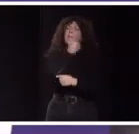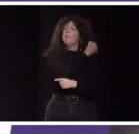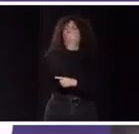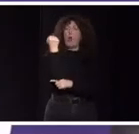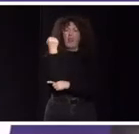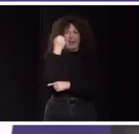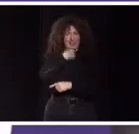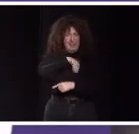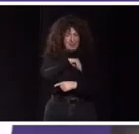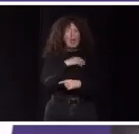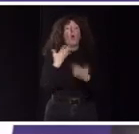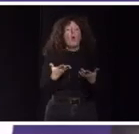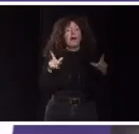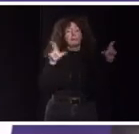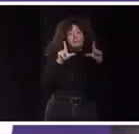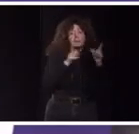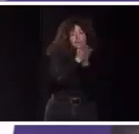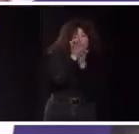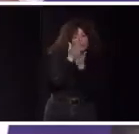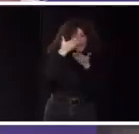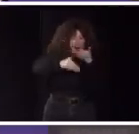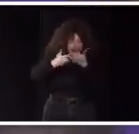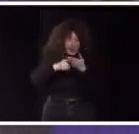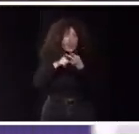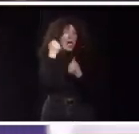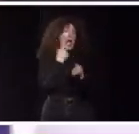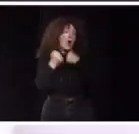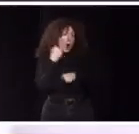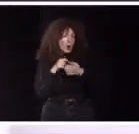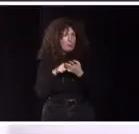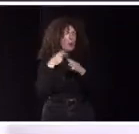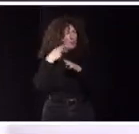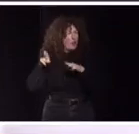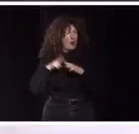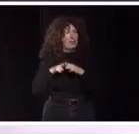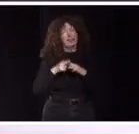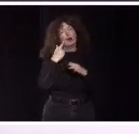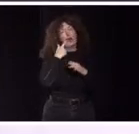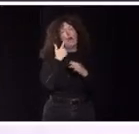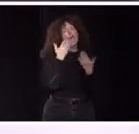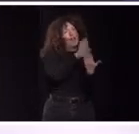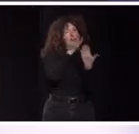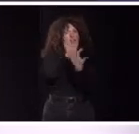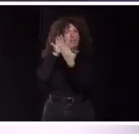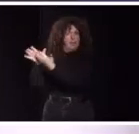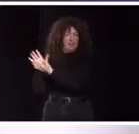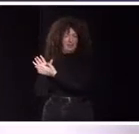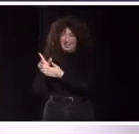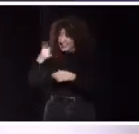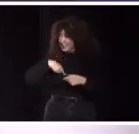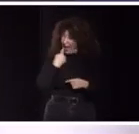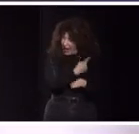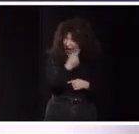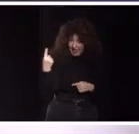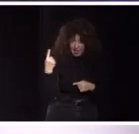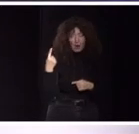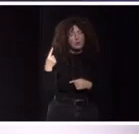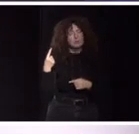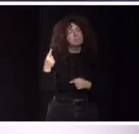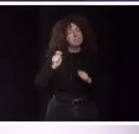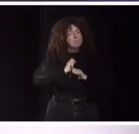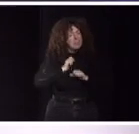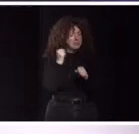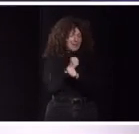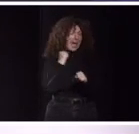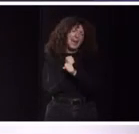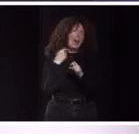país, los mediáticos, los económicos, los políticos. Tenemos cada militante que tener una tarea